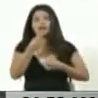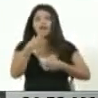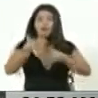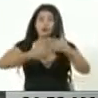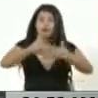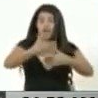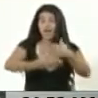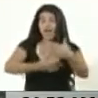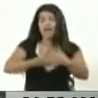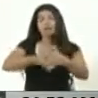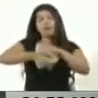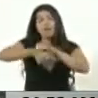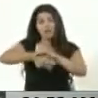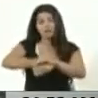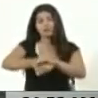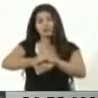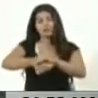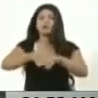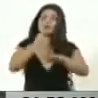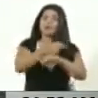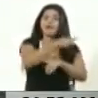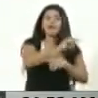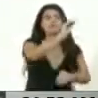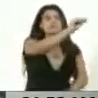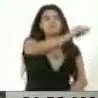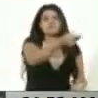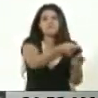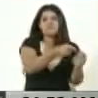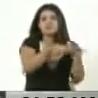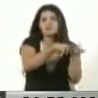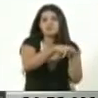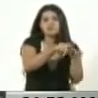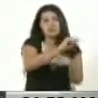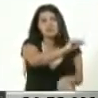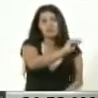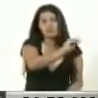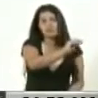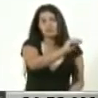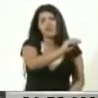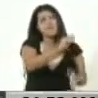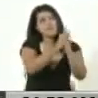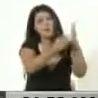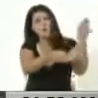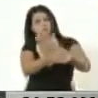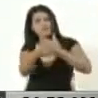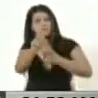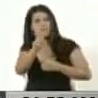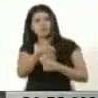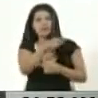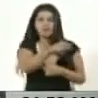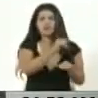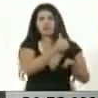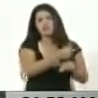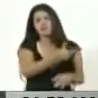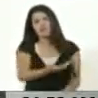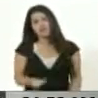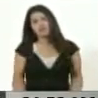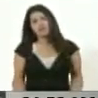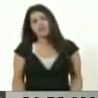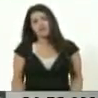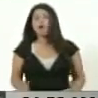anteponiendo su interés personal, político, su cuadratura con este poder internacional, con esta